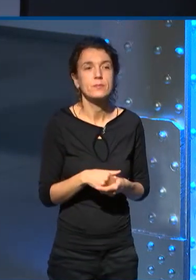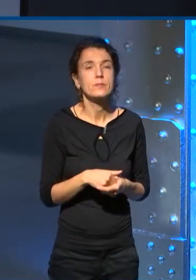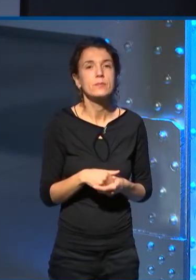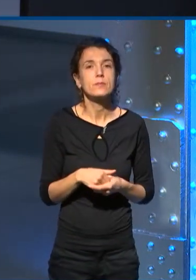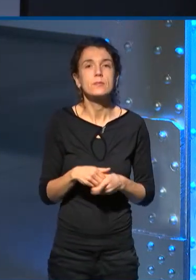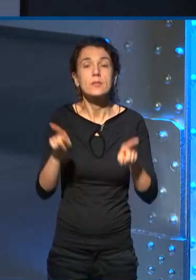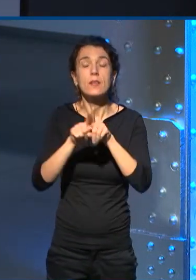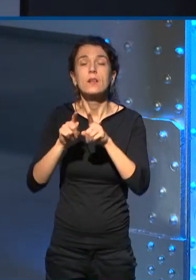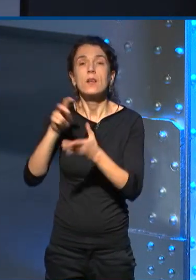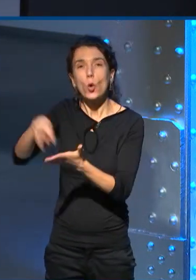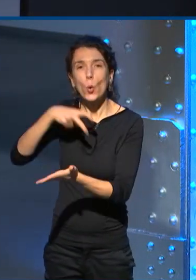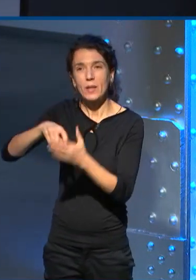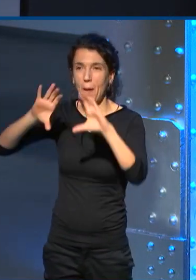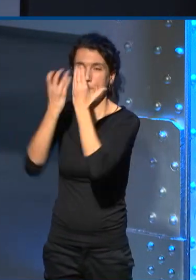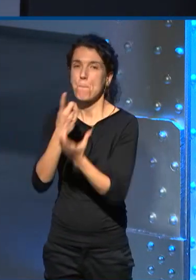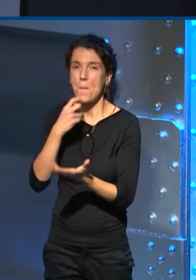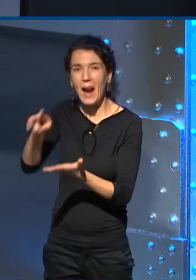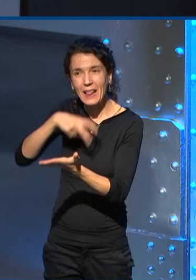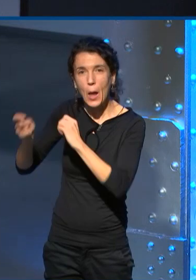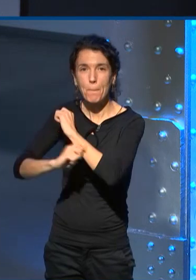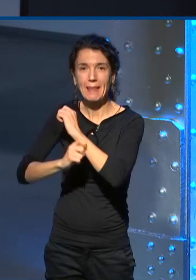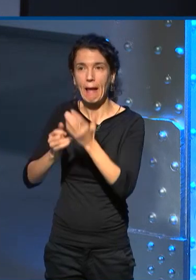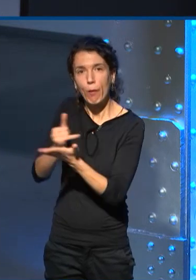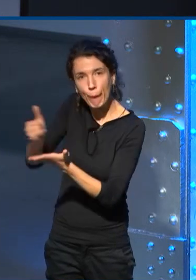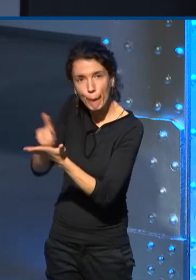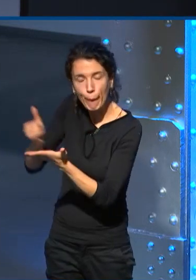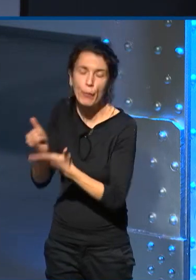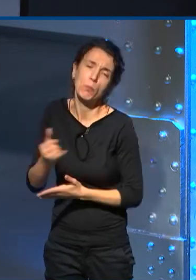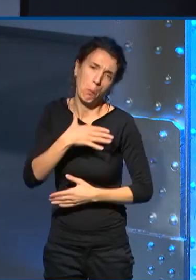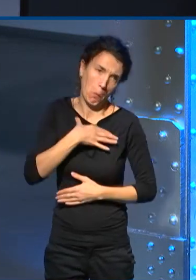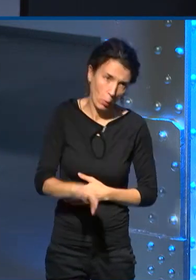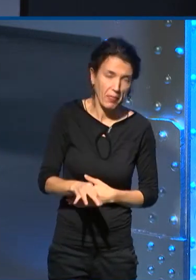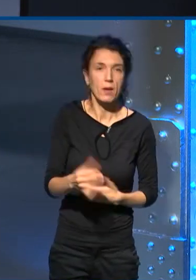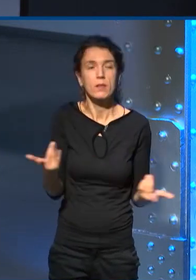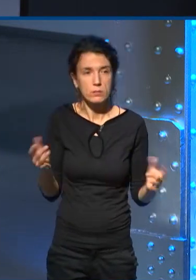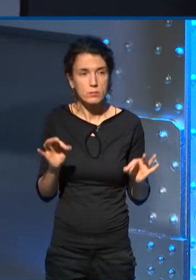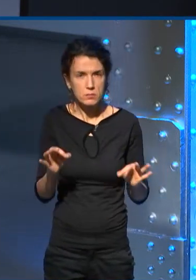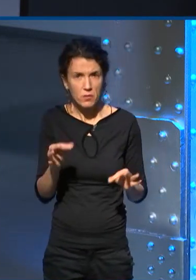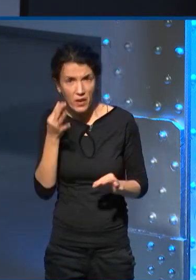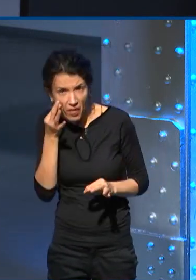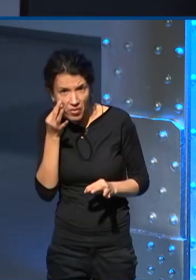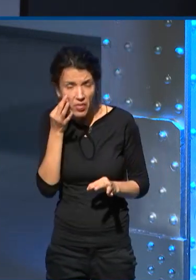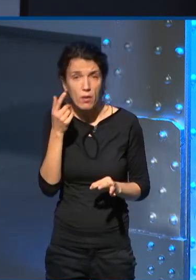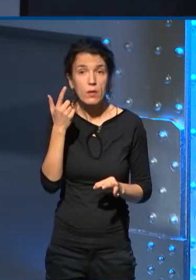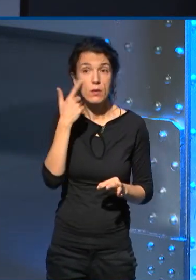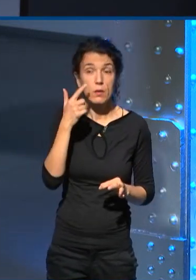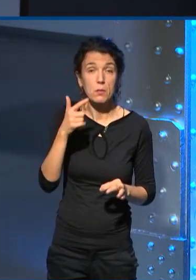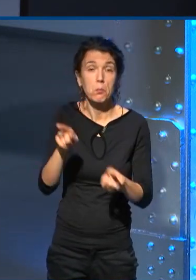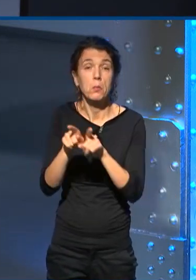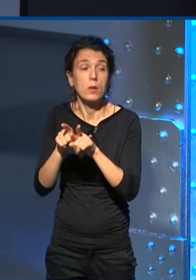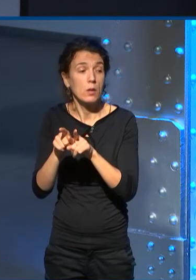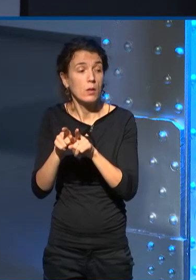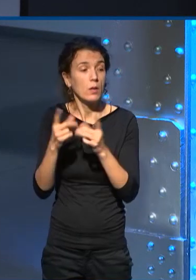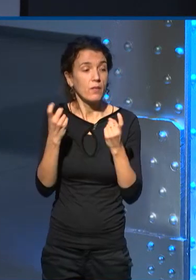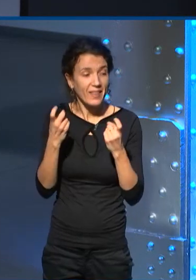cultivar patatas en Marte es totalmente factible. ¿Qué hace falta para cultivar? Gravedad, un sitio donde el agua va